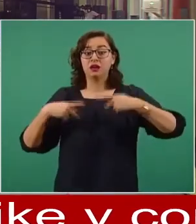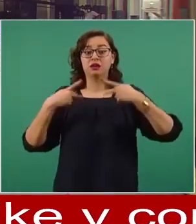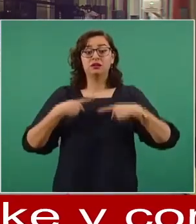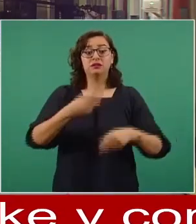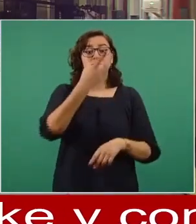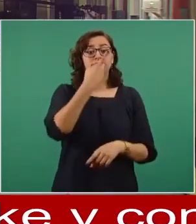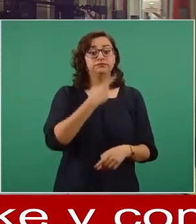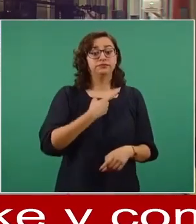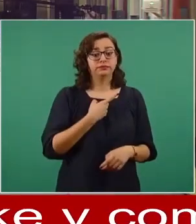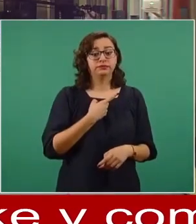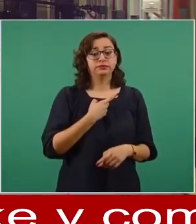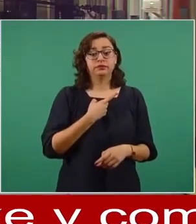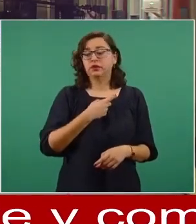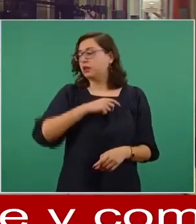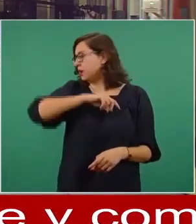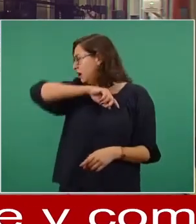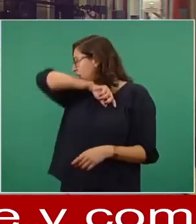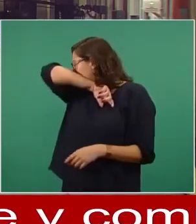así